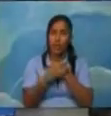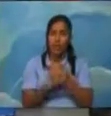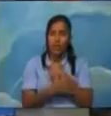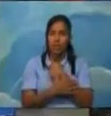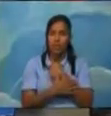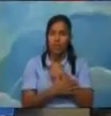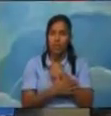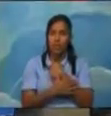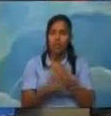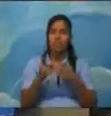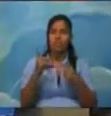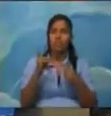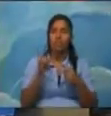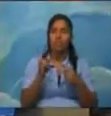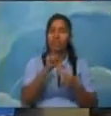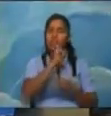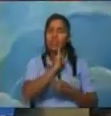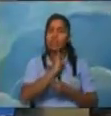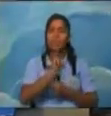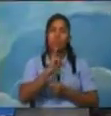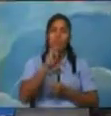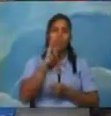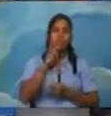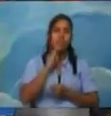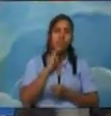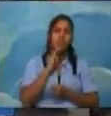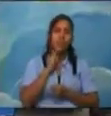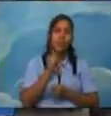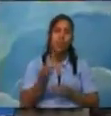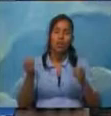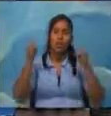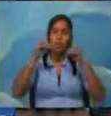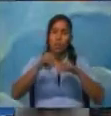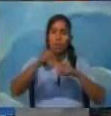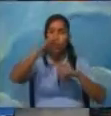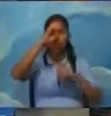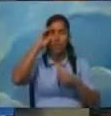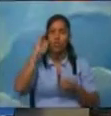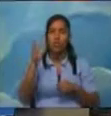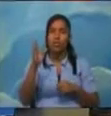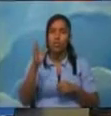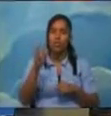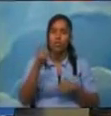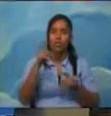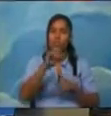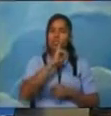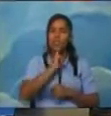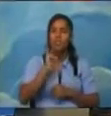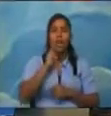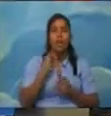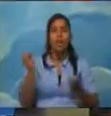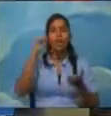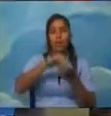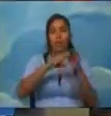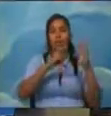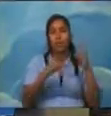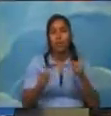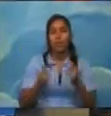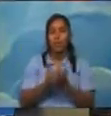con cariño. Israel, vuélvete a Dios, vuelve a tu tierra